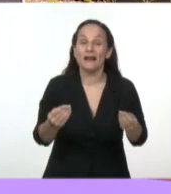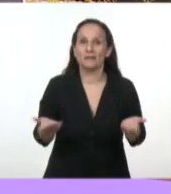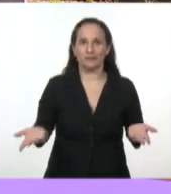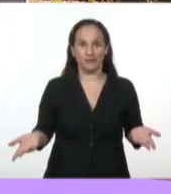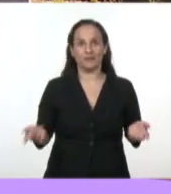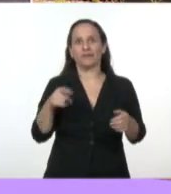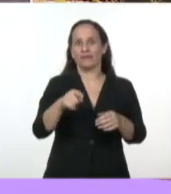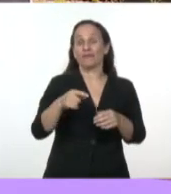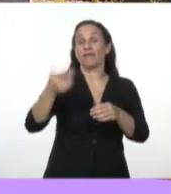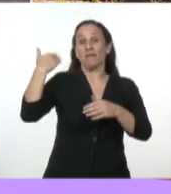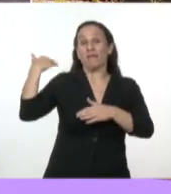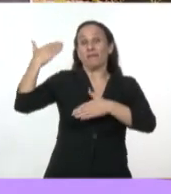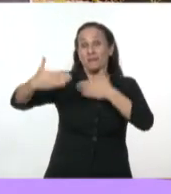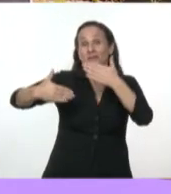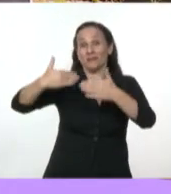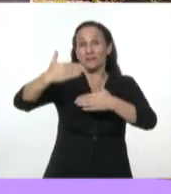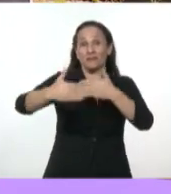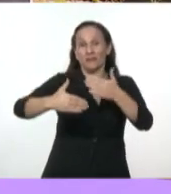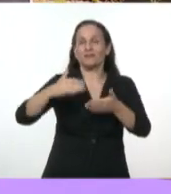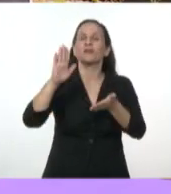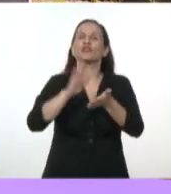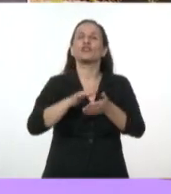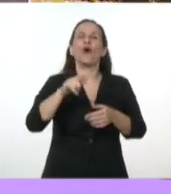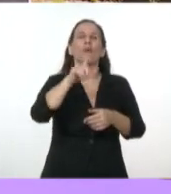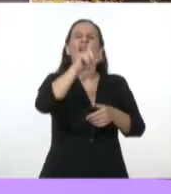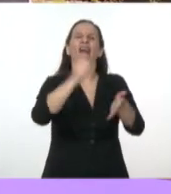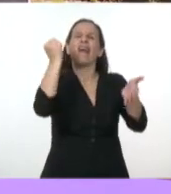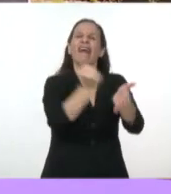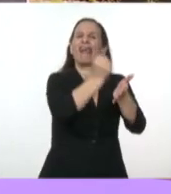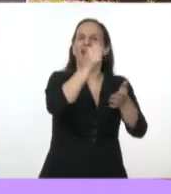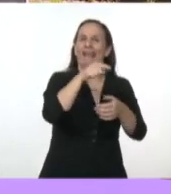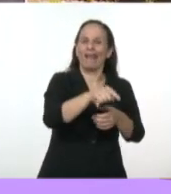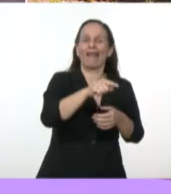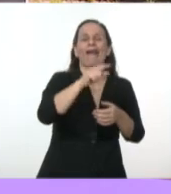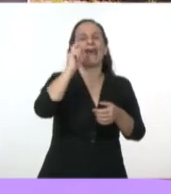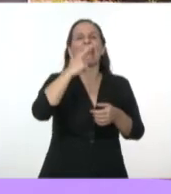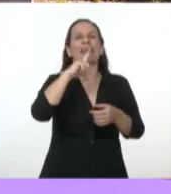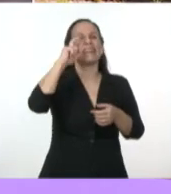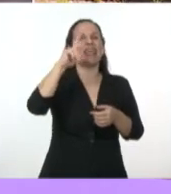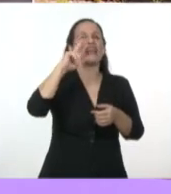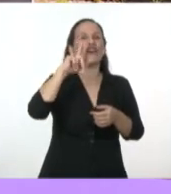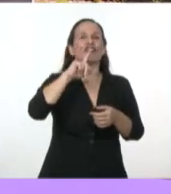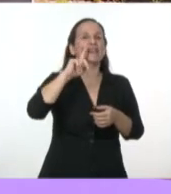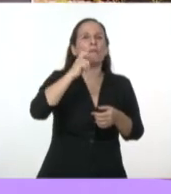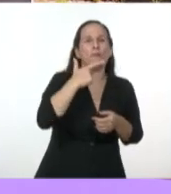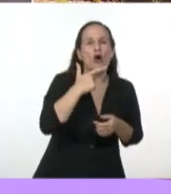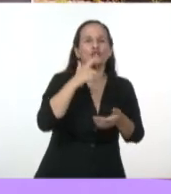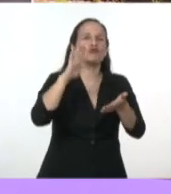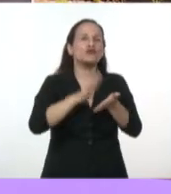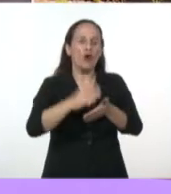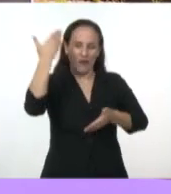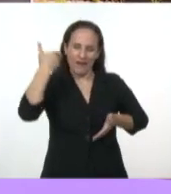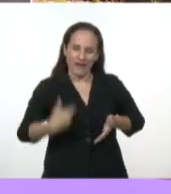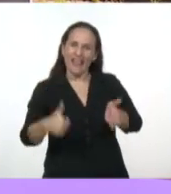el marco de todo lo que venimos trabajando en torno a los estereotipos y en torno a descubrir cómo se van construyendo nuestras identidades más